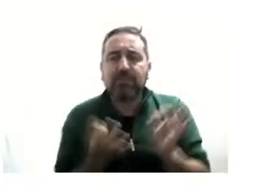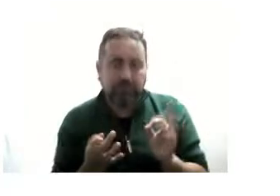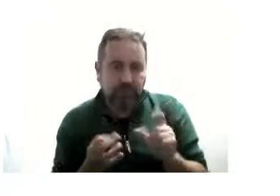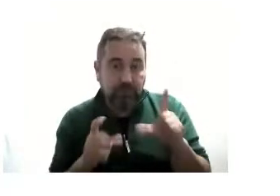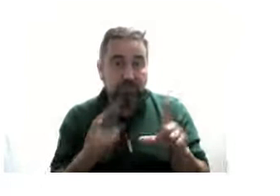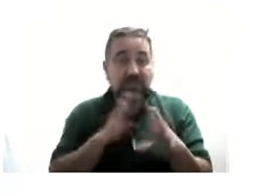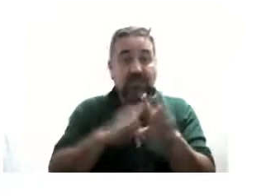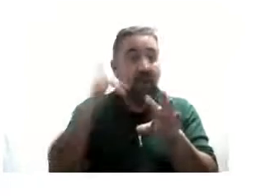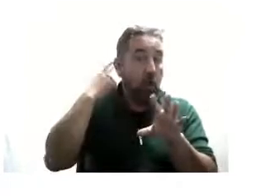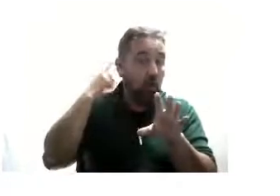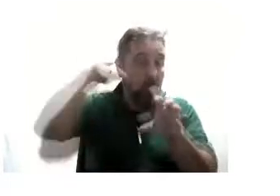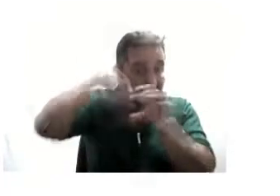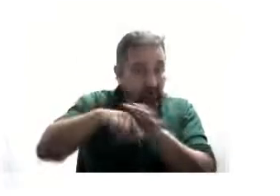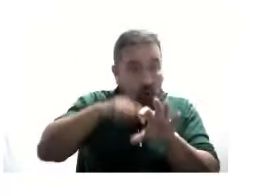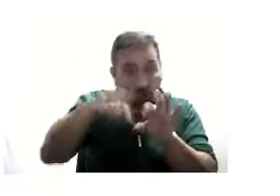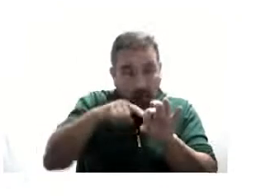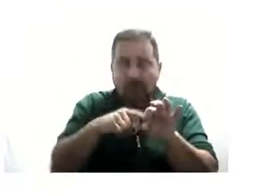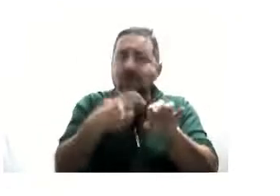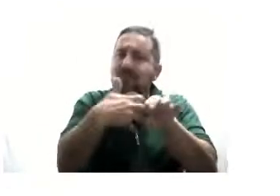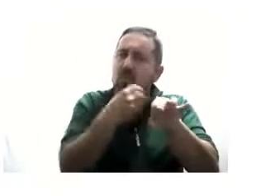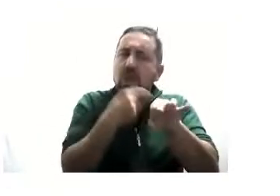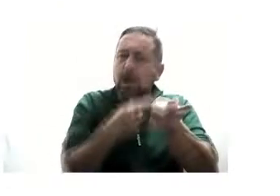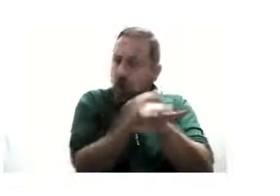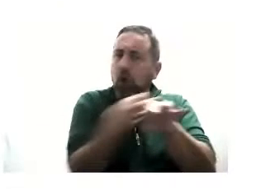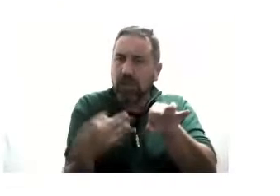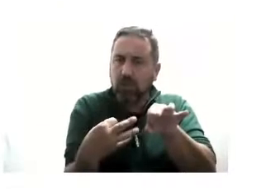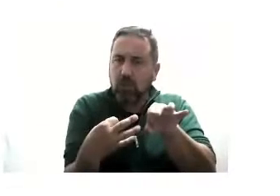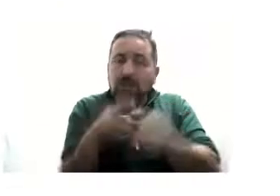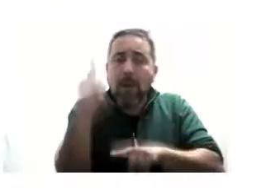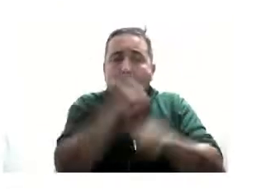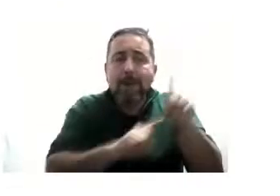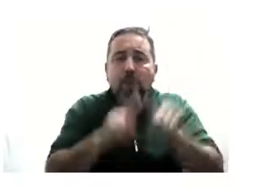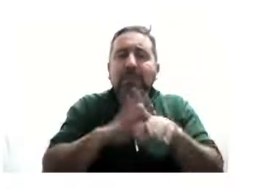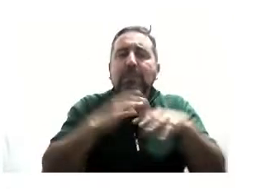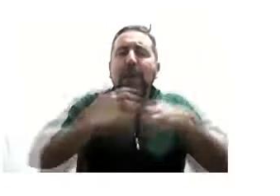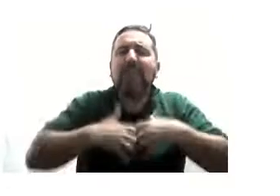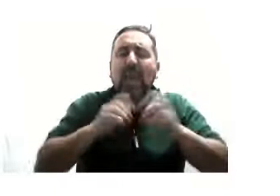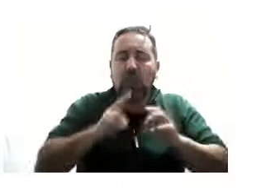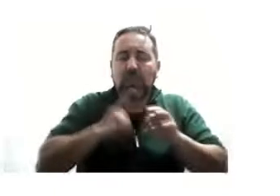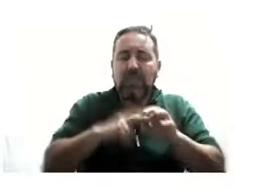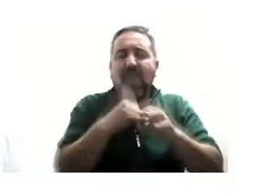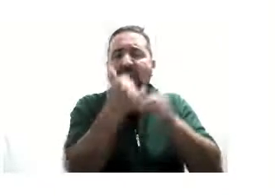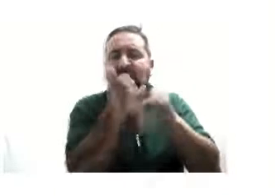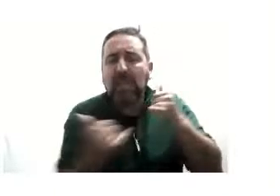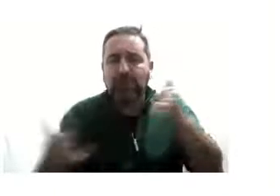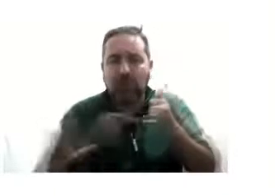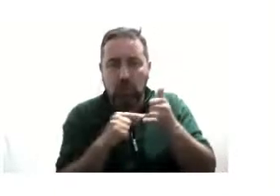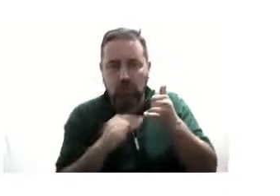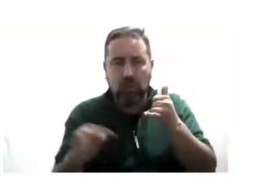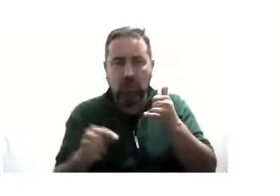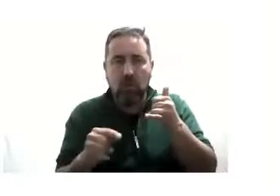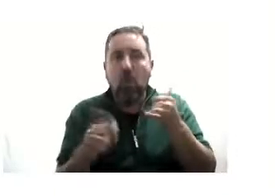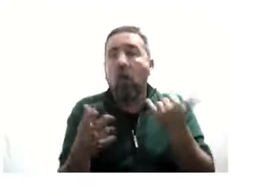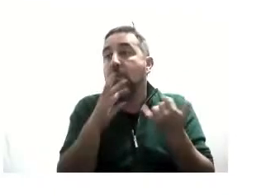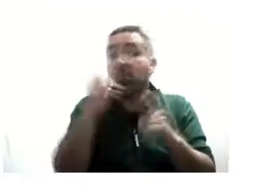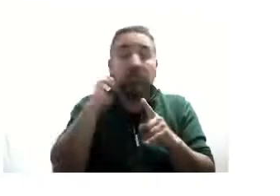cóclea, el oído interno, funciona correctamente, pero tenemos un problema mecánico, un problema transmisivo. Este problema suele ser o bien